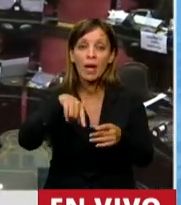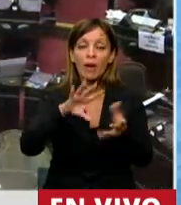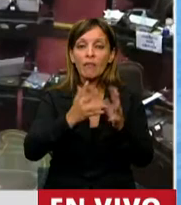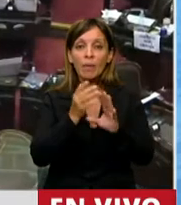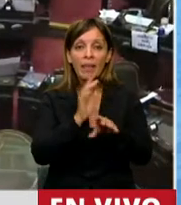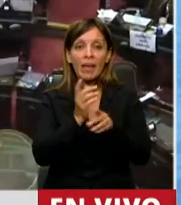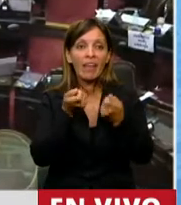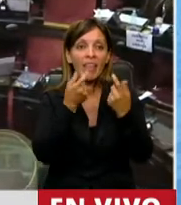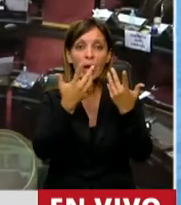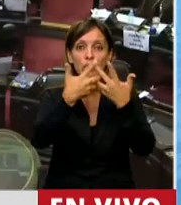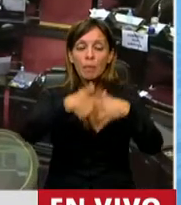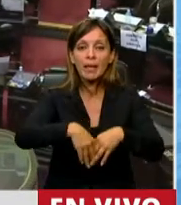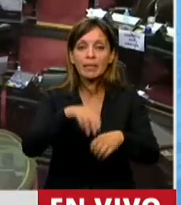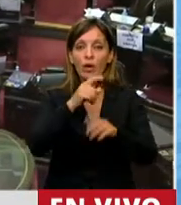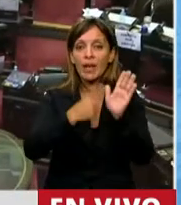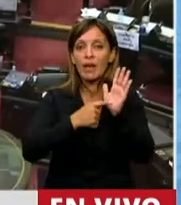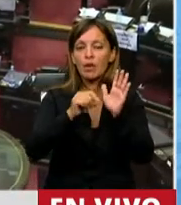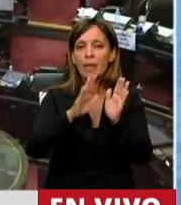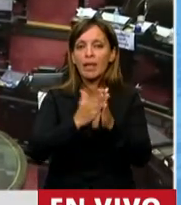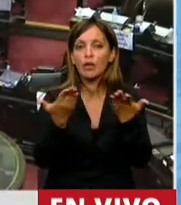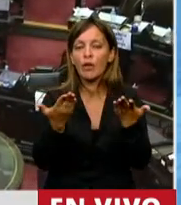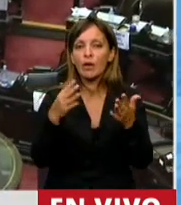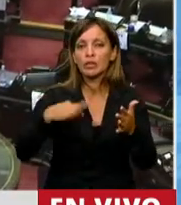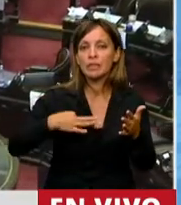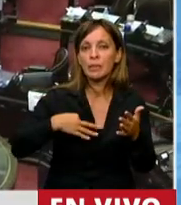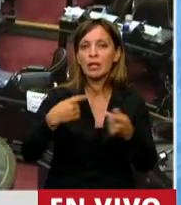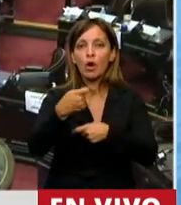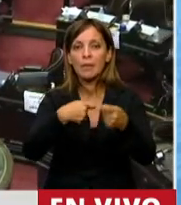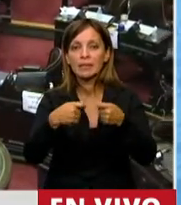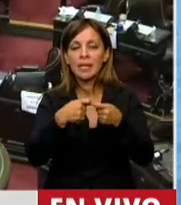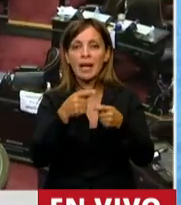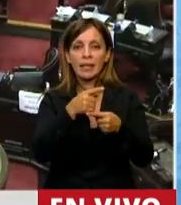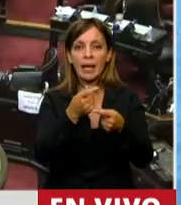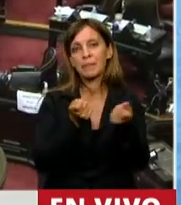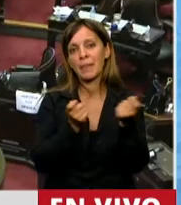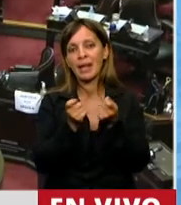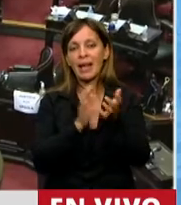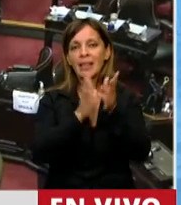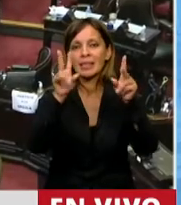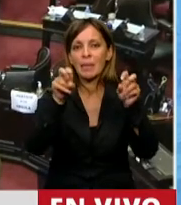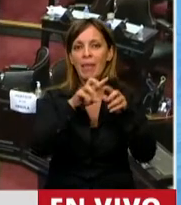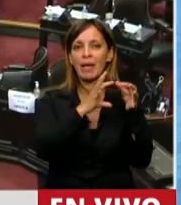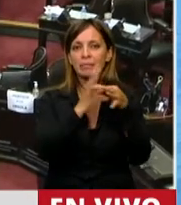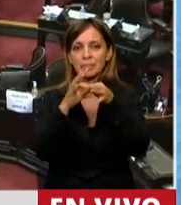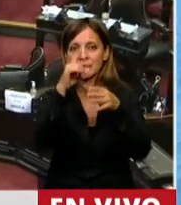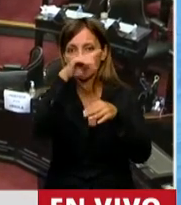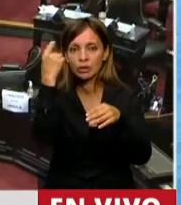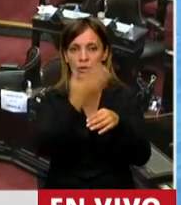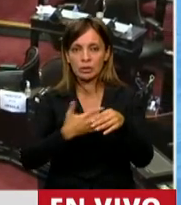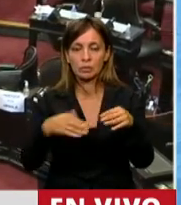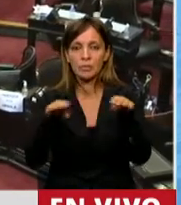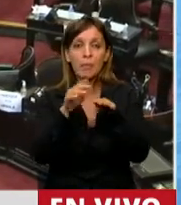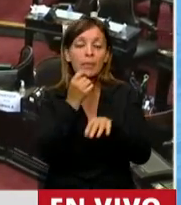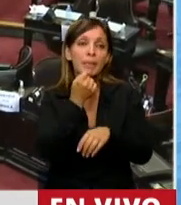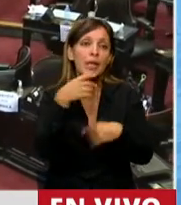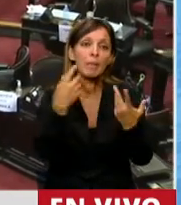aplicación analógica de las normas del Código Civil y Comercial que regulan la subrogación. Porque la pregunta entonces es, ¿qué pasa si